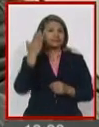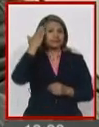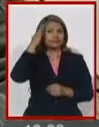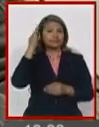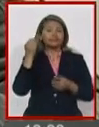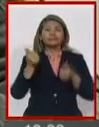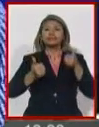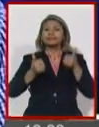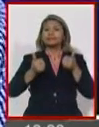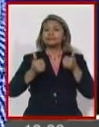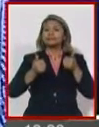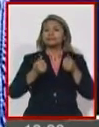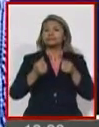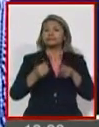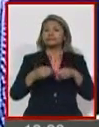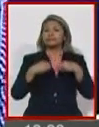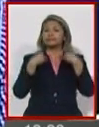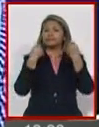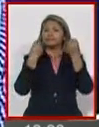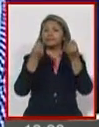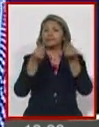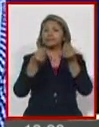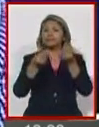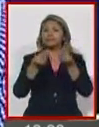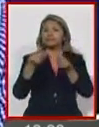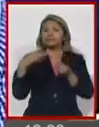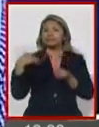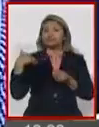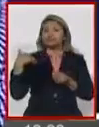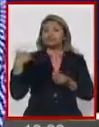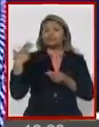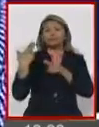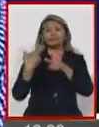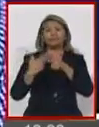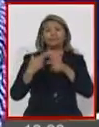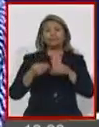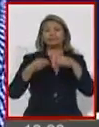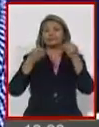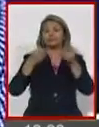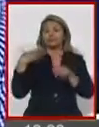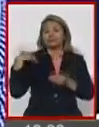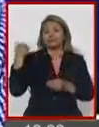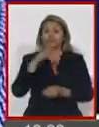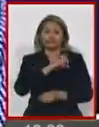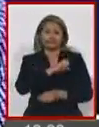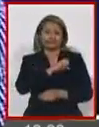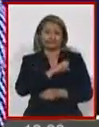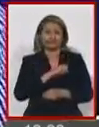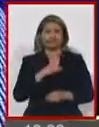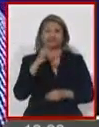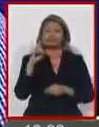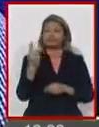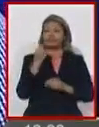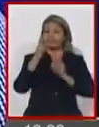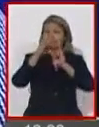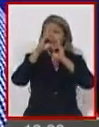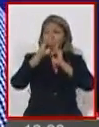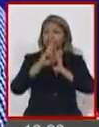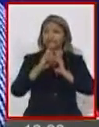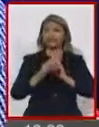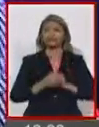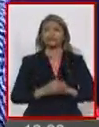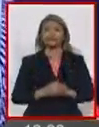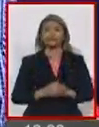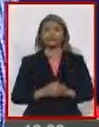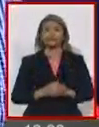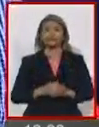para la designación de comandantes de la policía. Es decir, lo que hemos hecho es respetar la